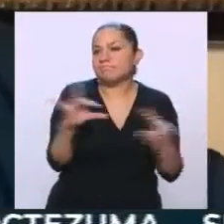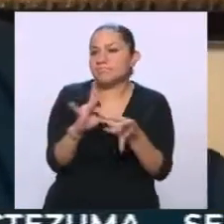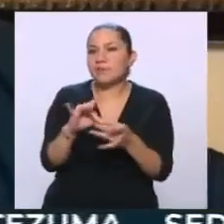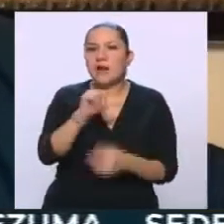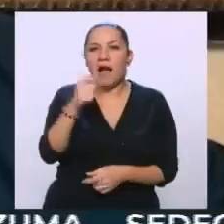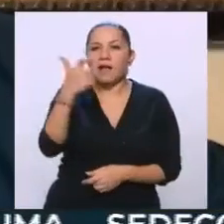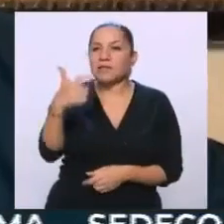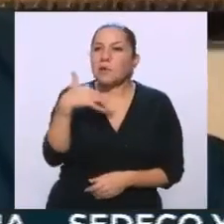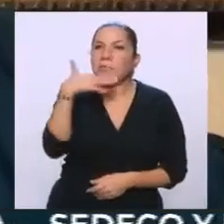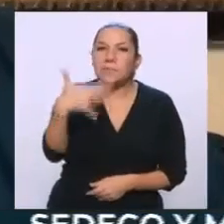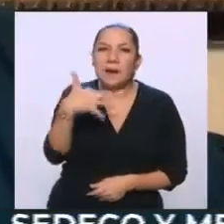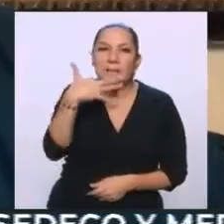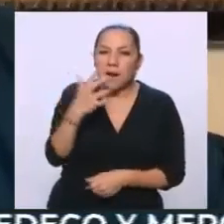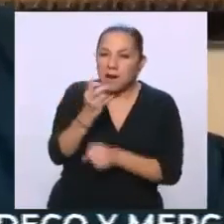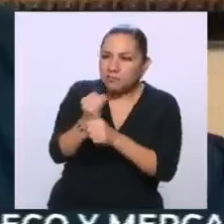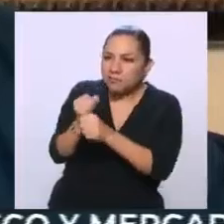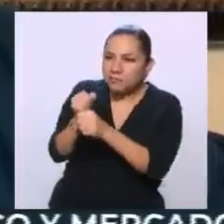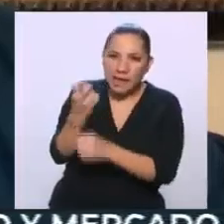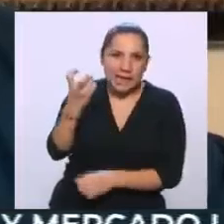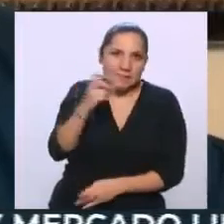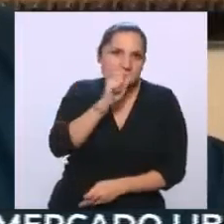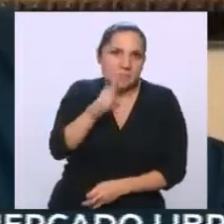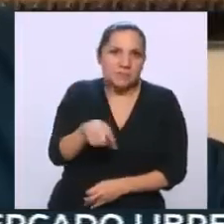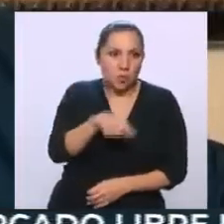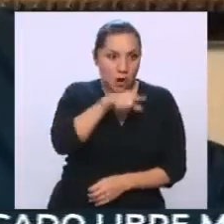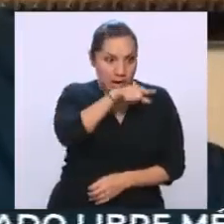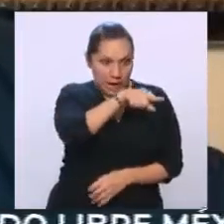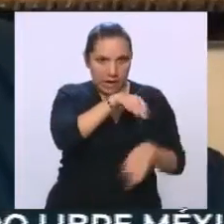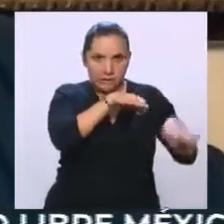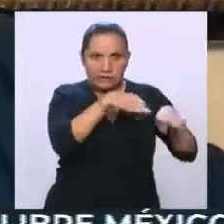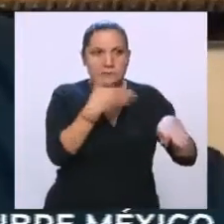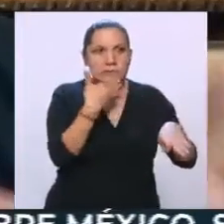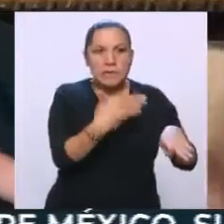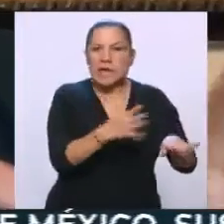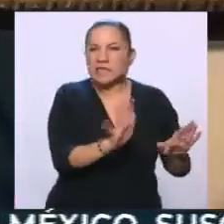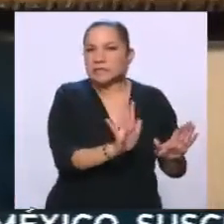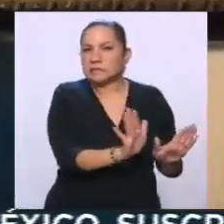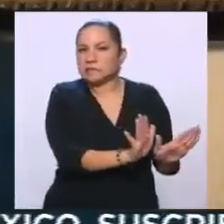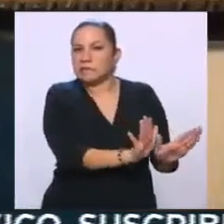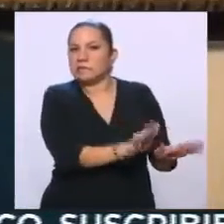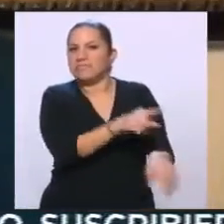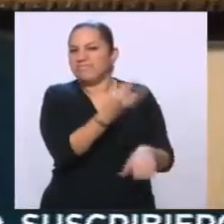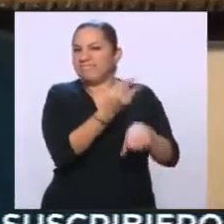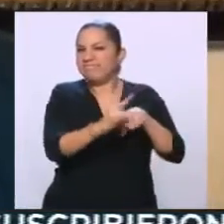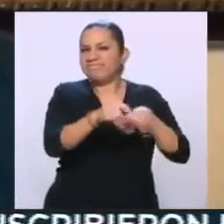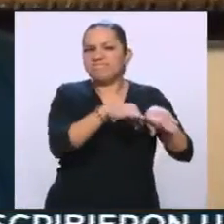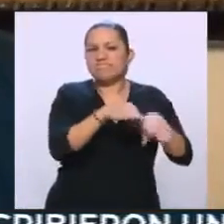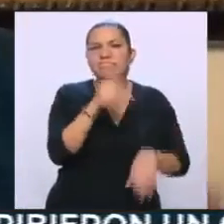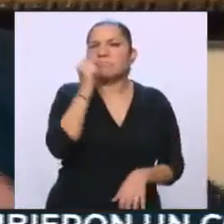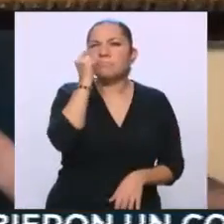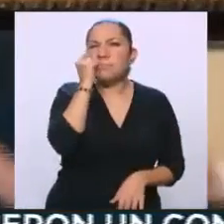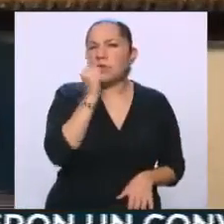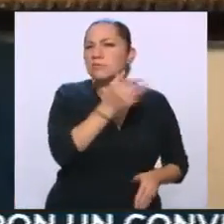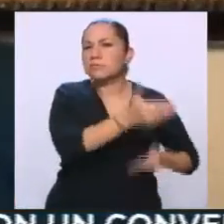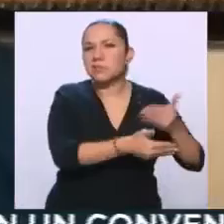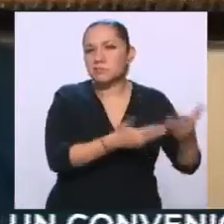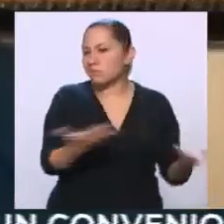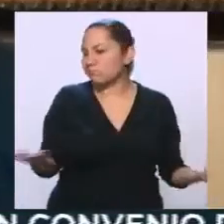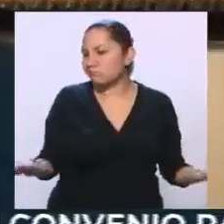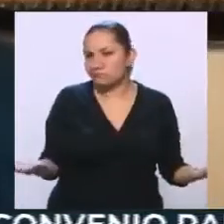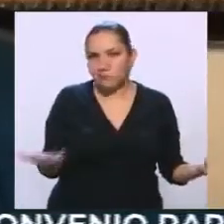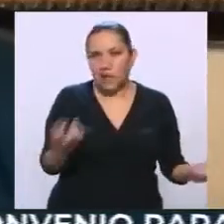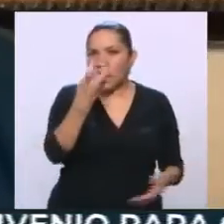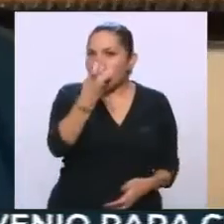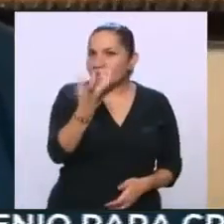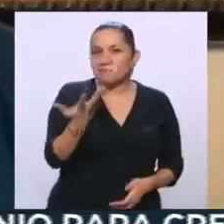que seguramente también participó en temas de lavado de dinero. El tema es bien importante, Azul, porque el día de ayer, como tú lo mencionaste,